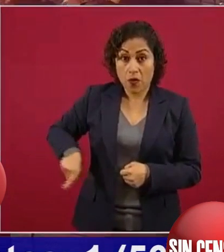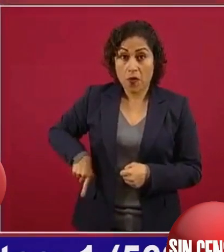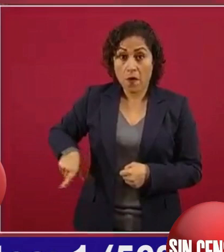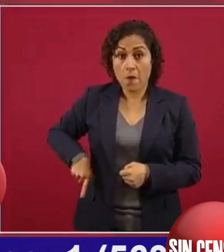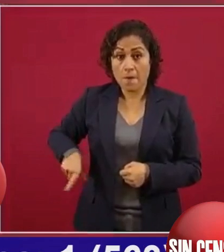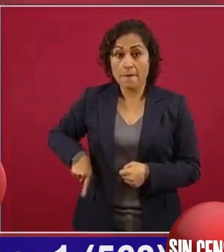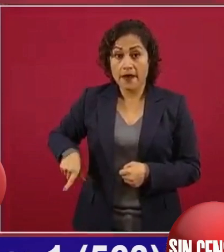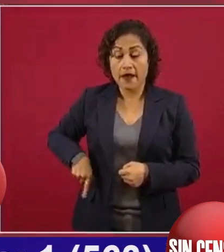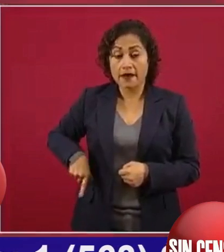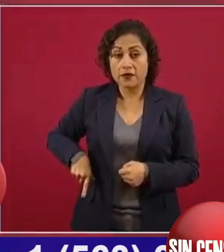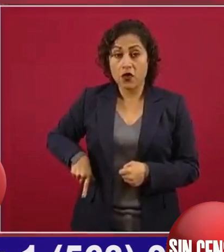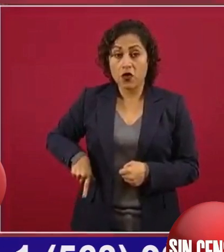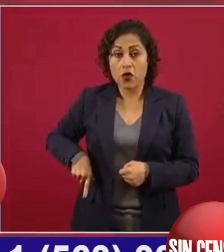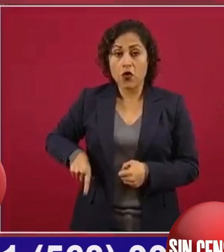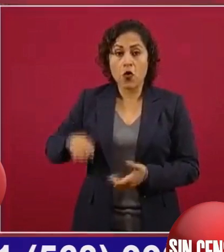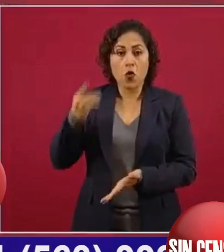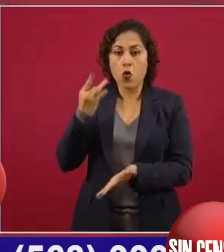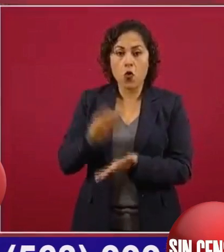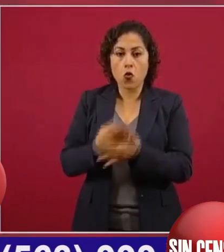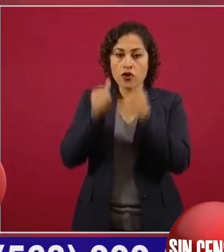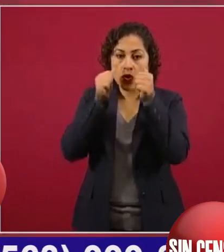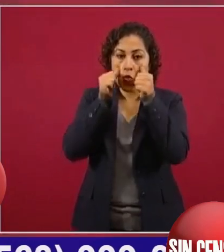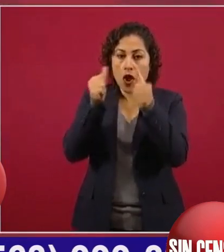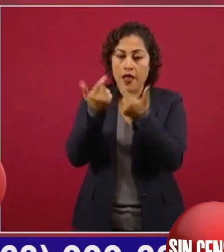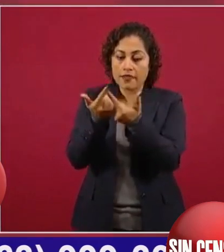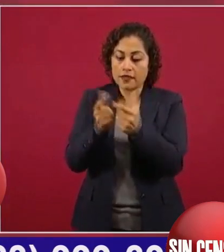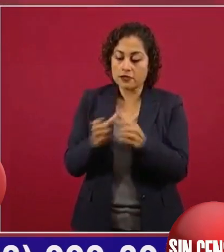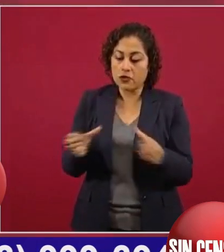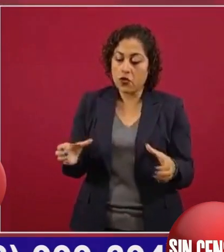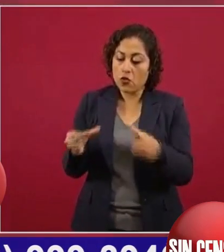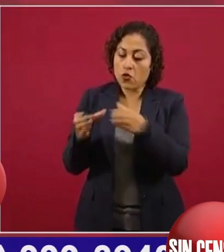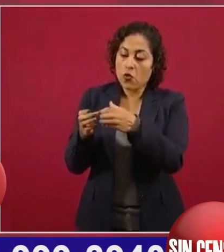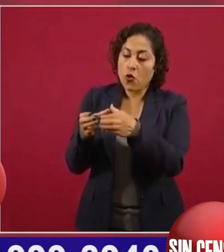de un grupo, no era un gobierno que